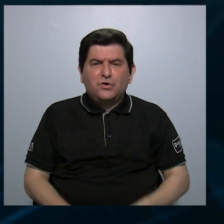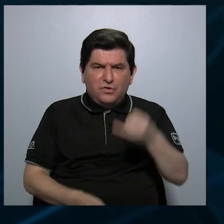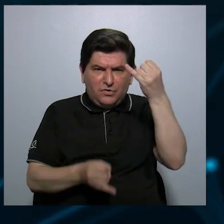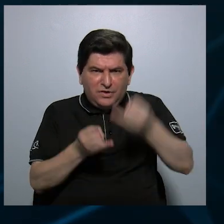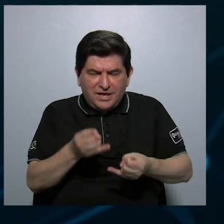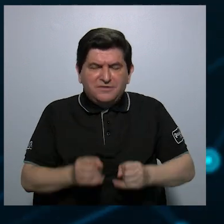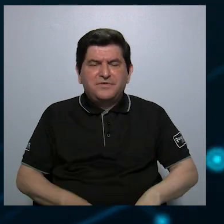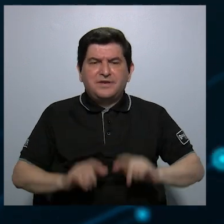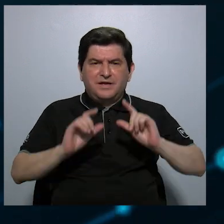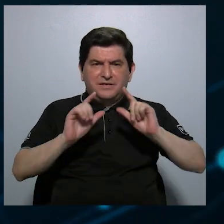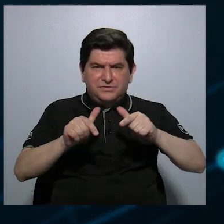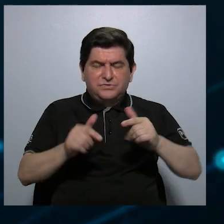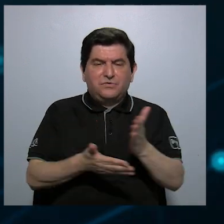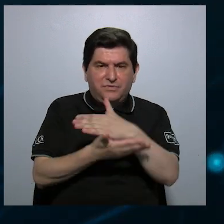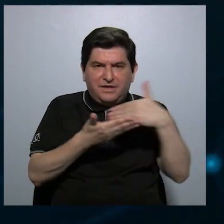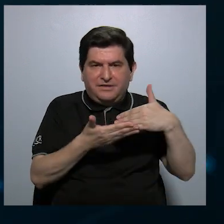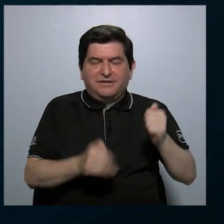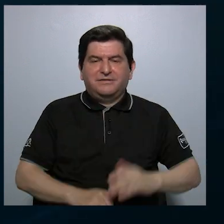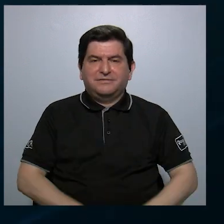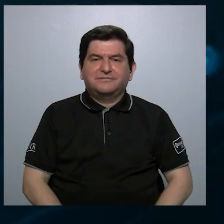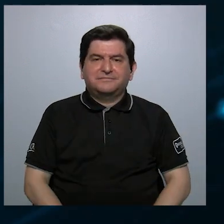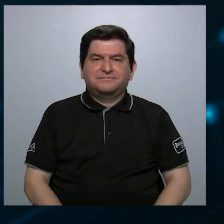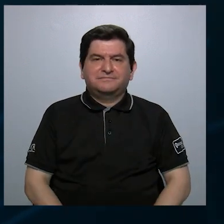que queda o sobra de algo.